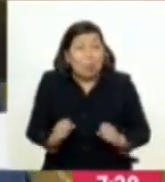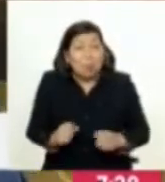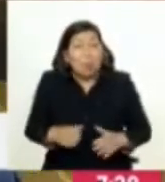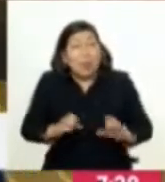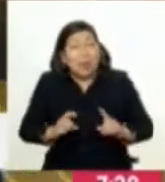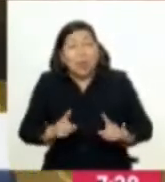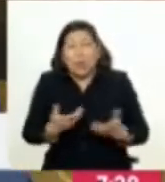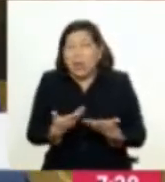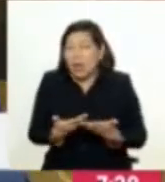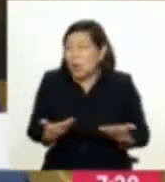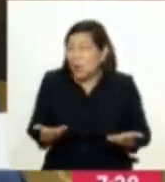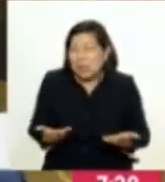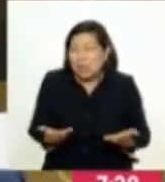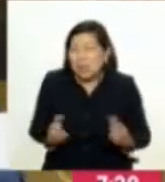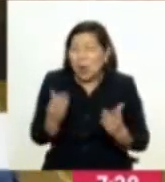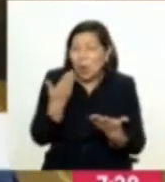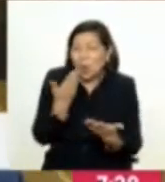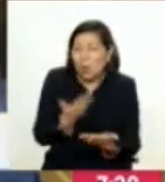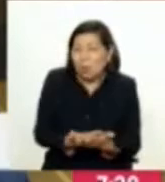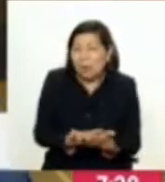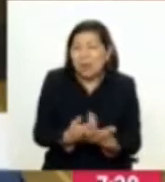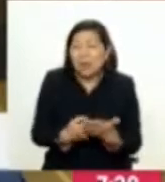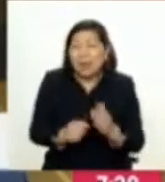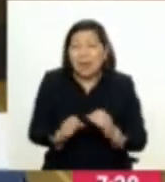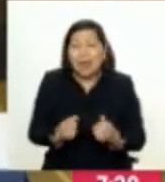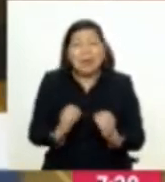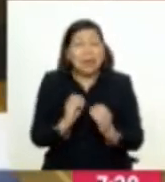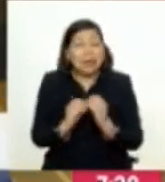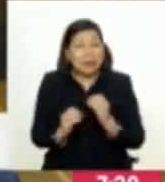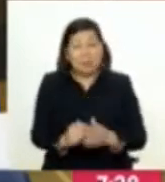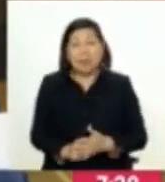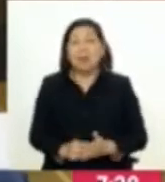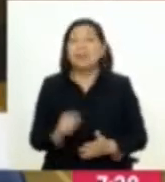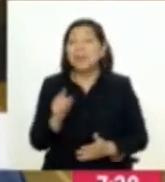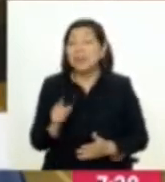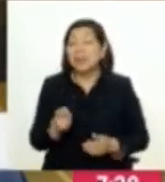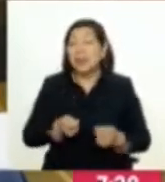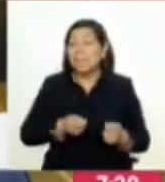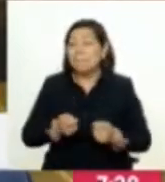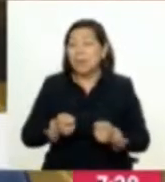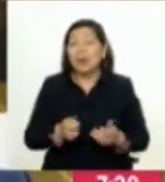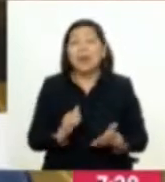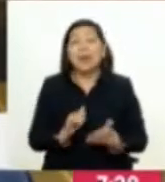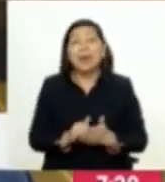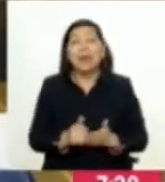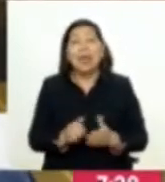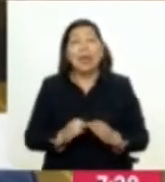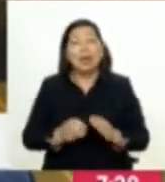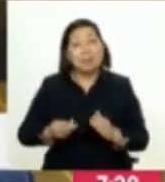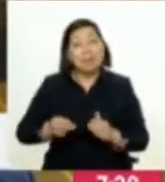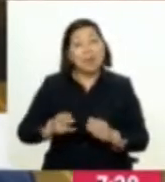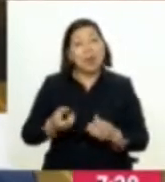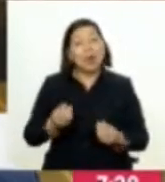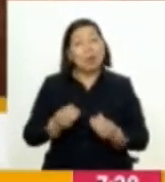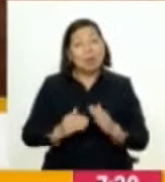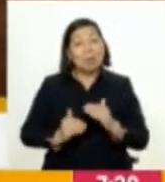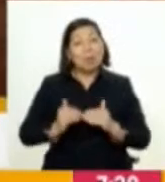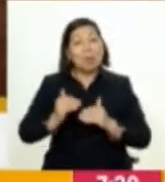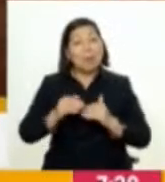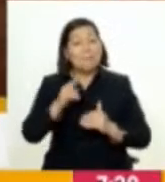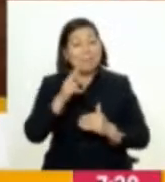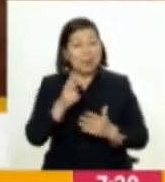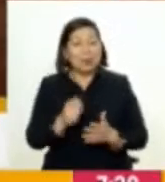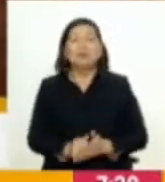hacer algunas cosas y descubrir en el camino que hay que corregir. Esos mecanismos son los que nos hacen crecer como país. Bueno, y si hablamos